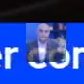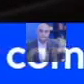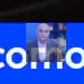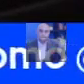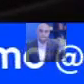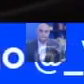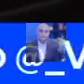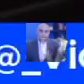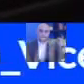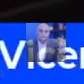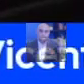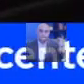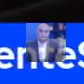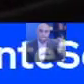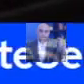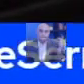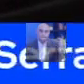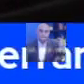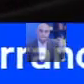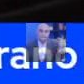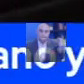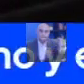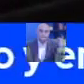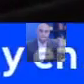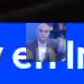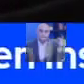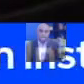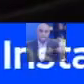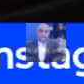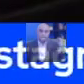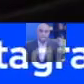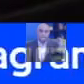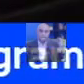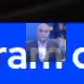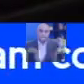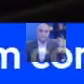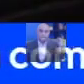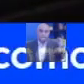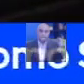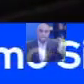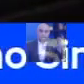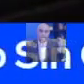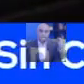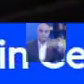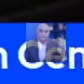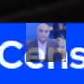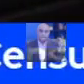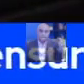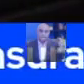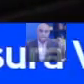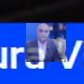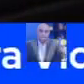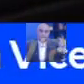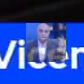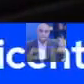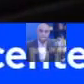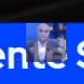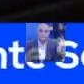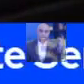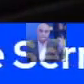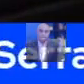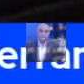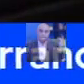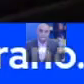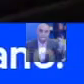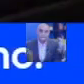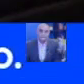se va a discutir, Vicente, el que le urge más a Estados Unidos es el tema de un programa de